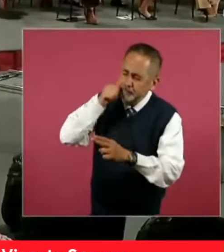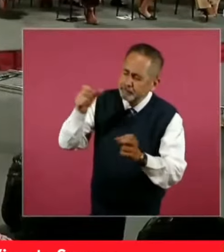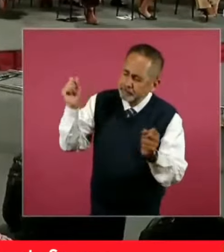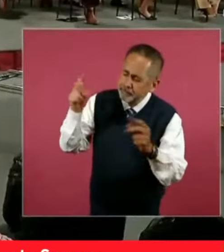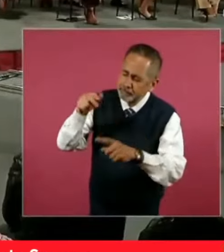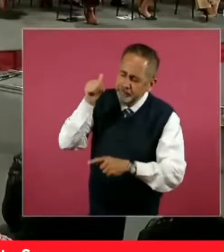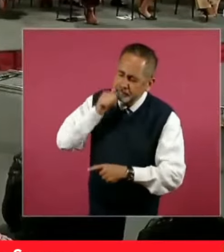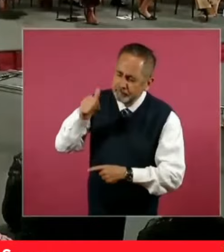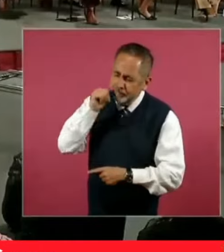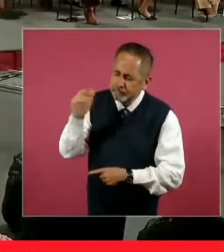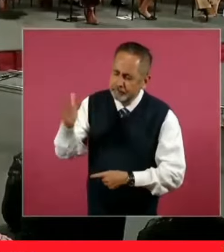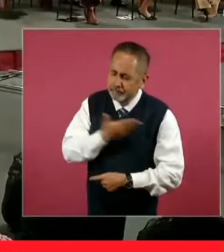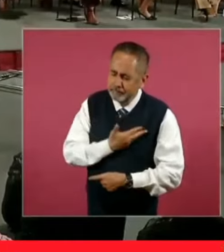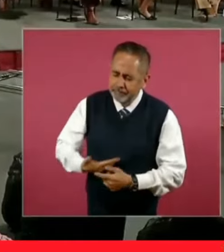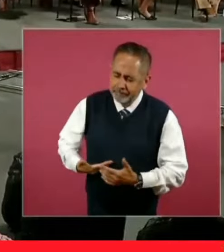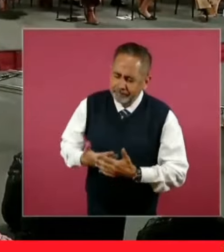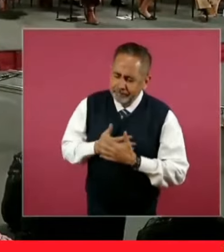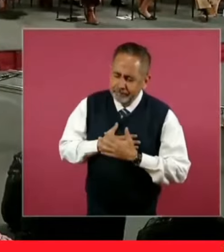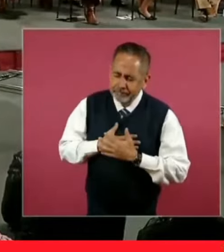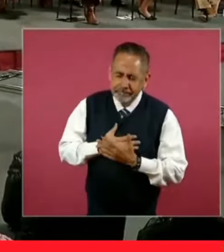presidente.